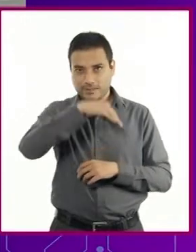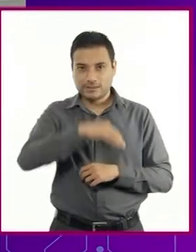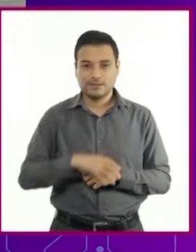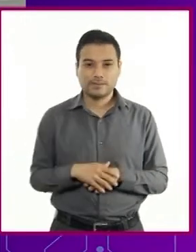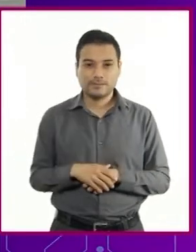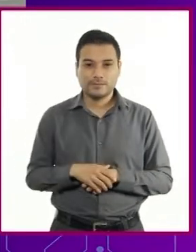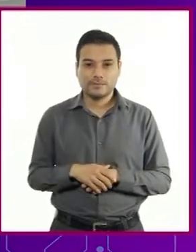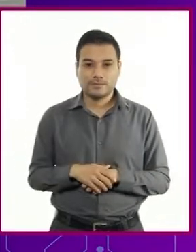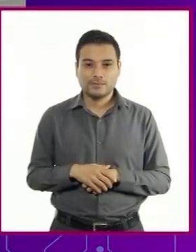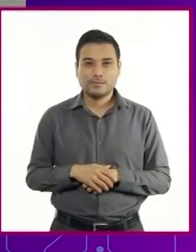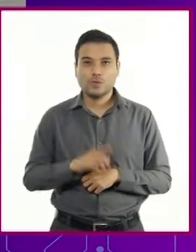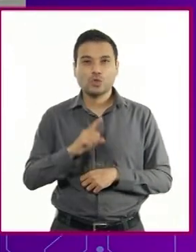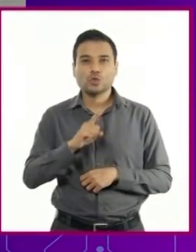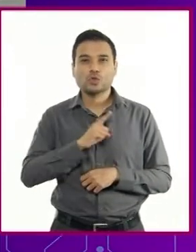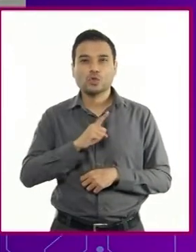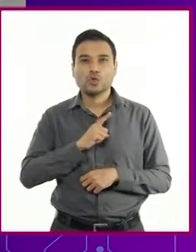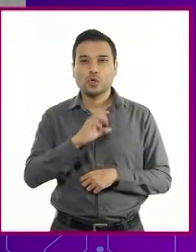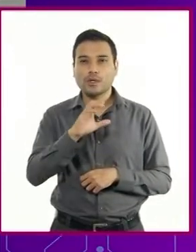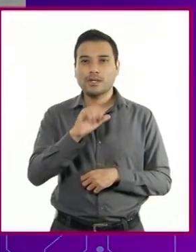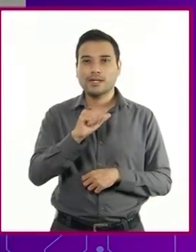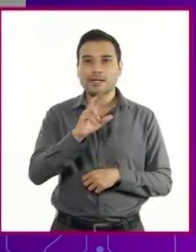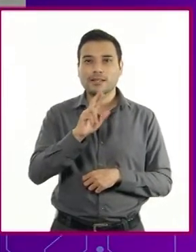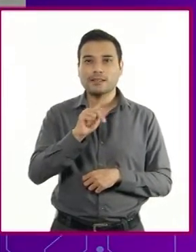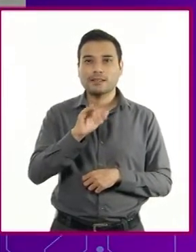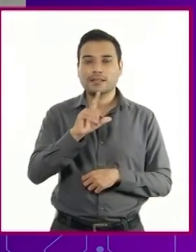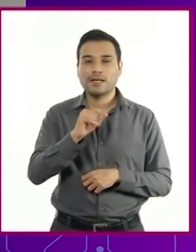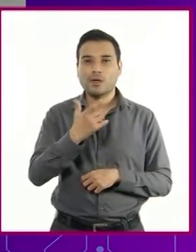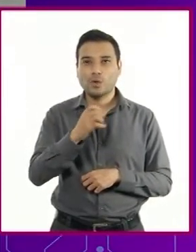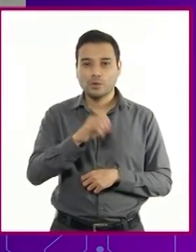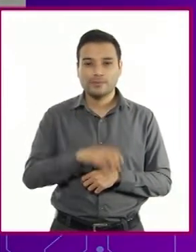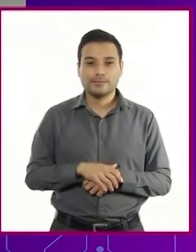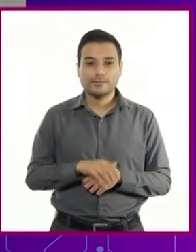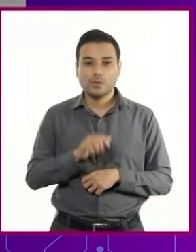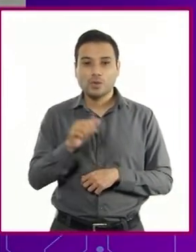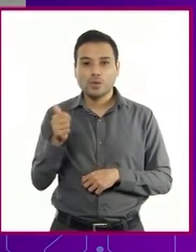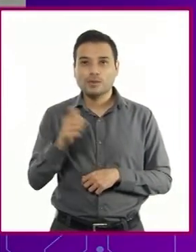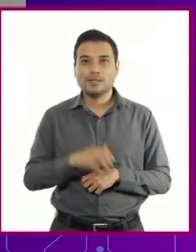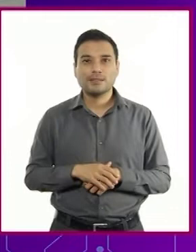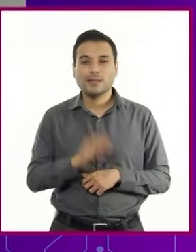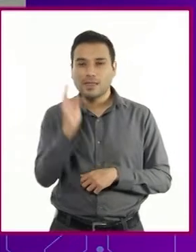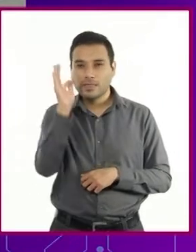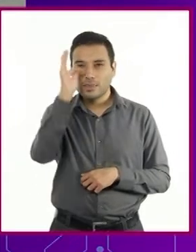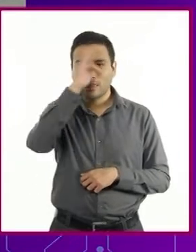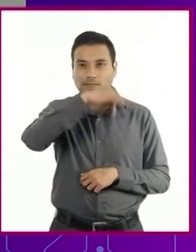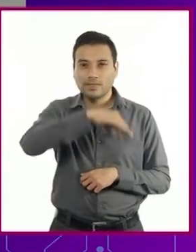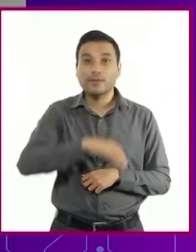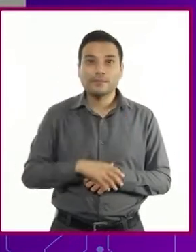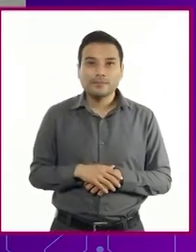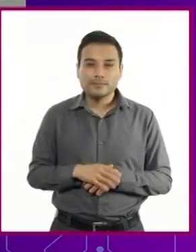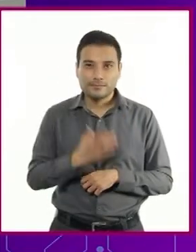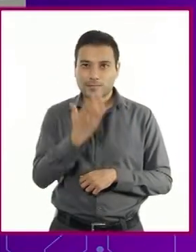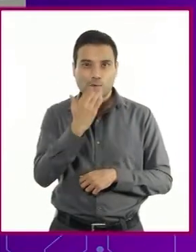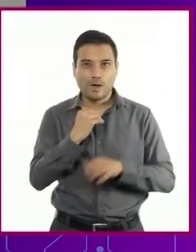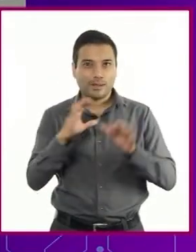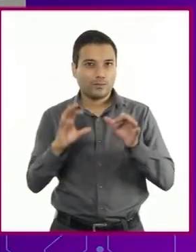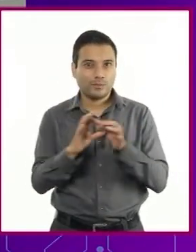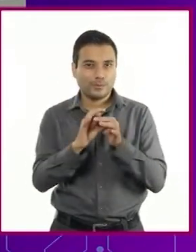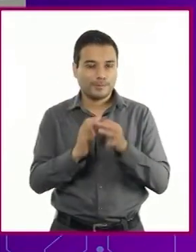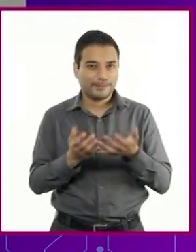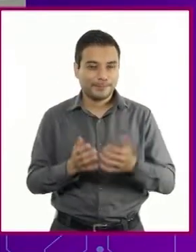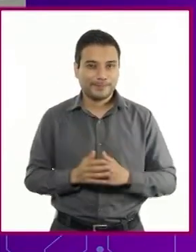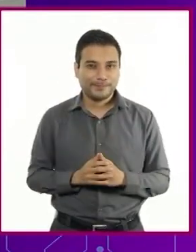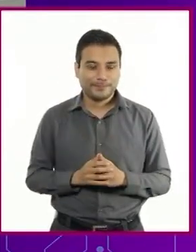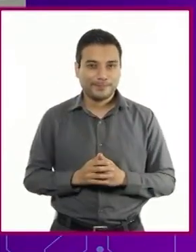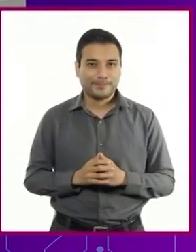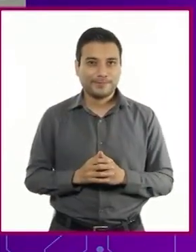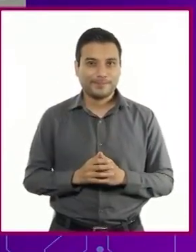una extensión cartilaginosa; y las flotantes, las cuales no se unen al esternón.